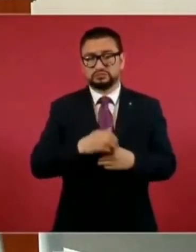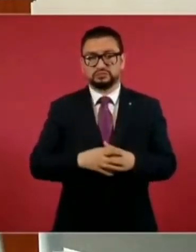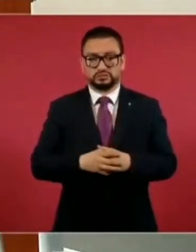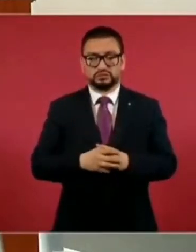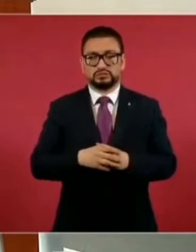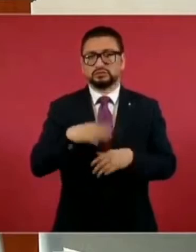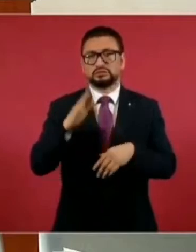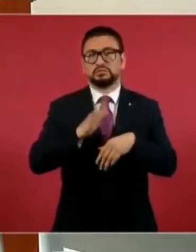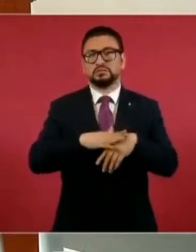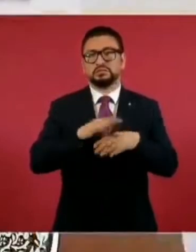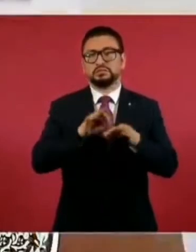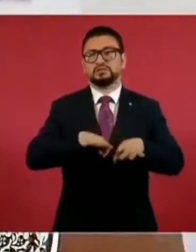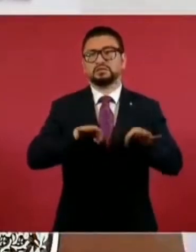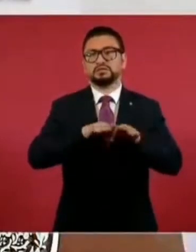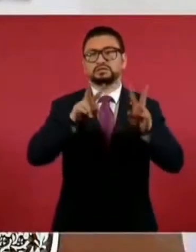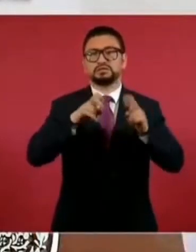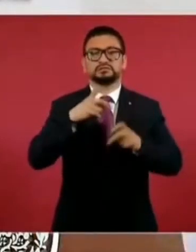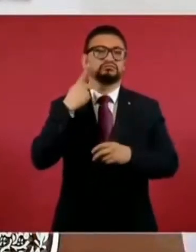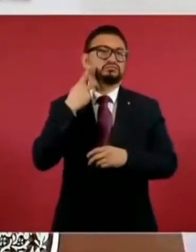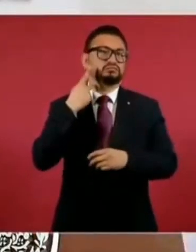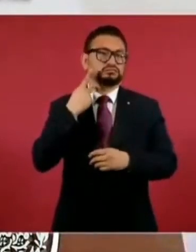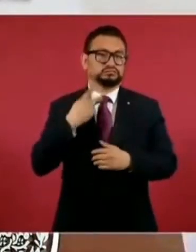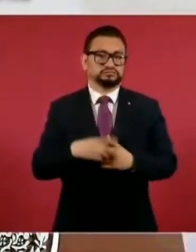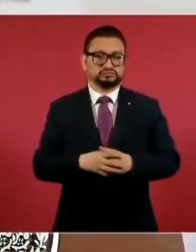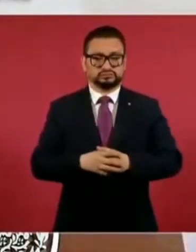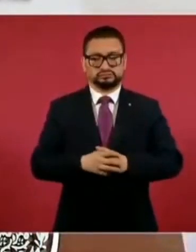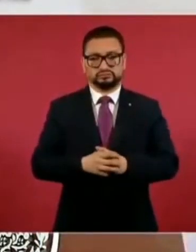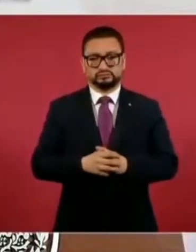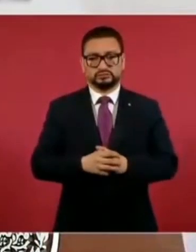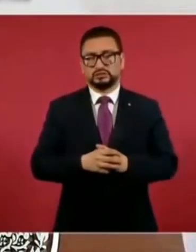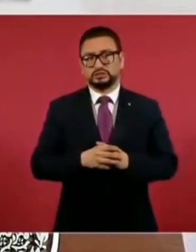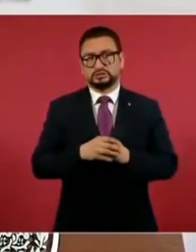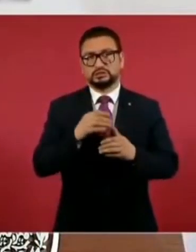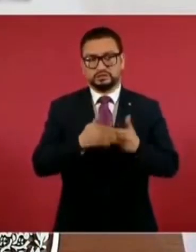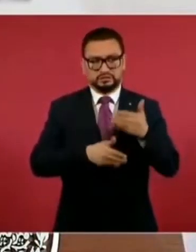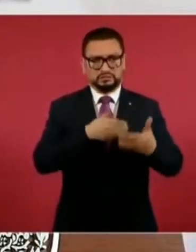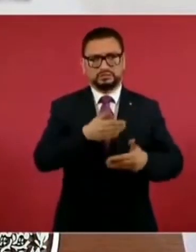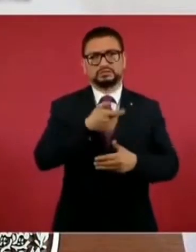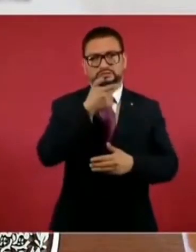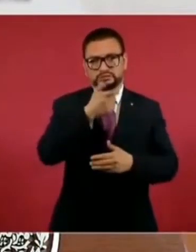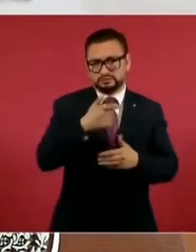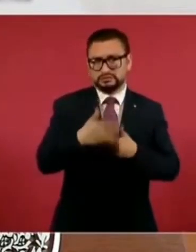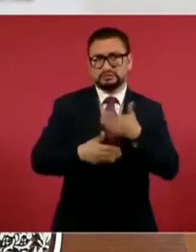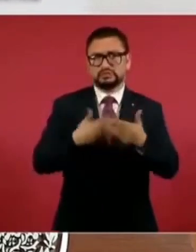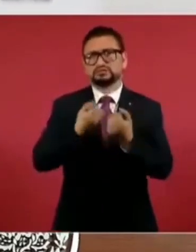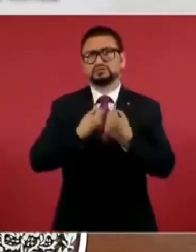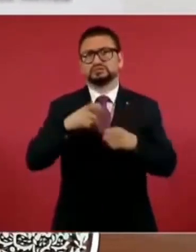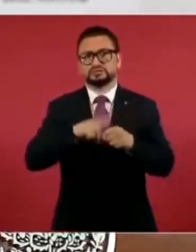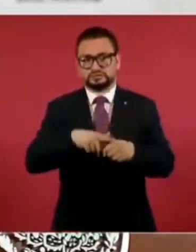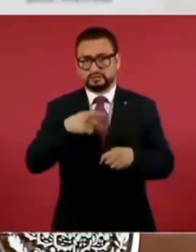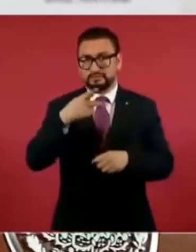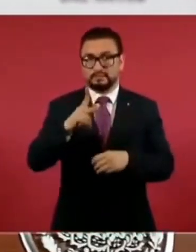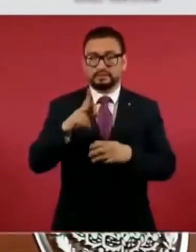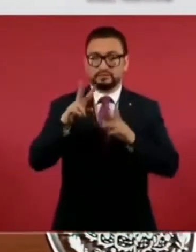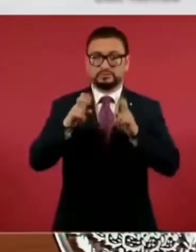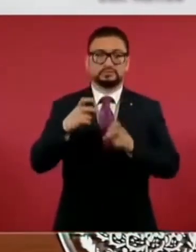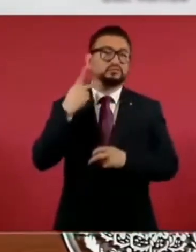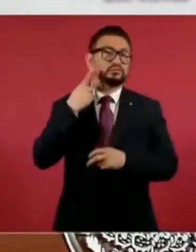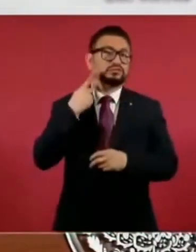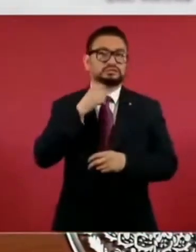sobre todo en el terreno político. Se avanzó en lo económico, se avanzó en lo social, pero en lo político